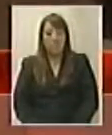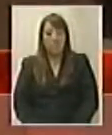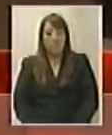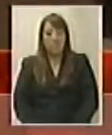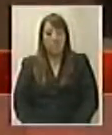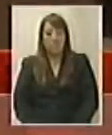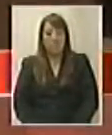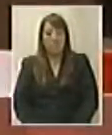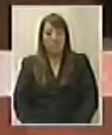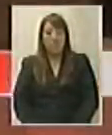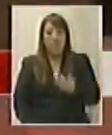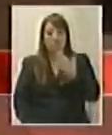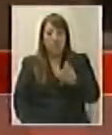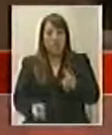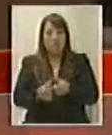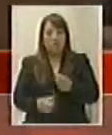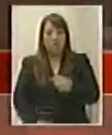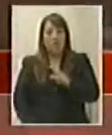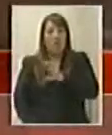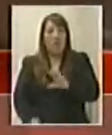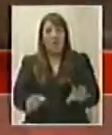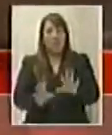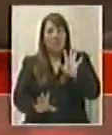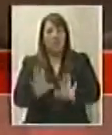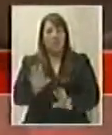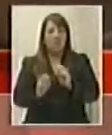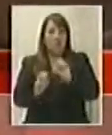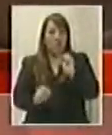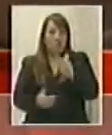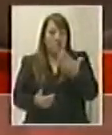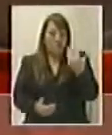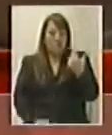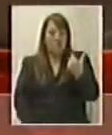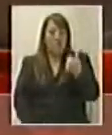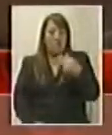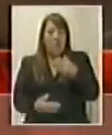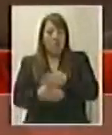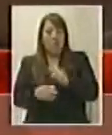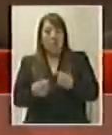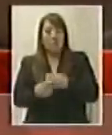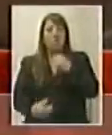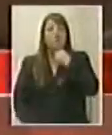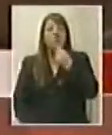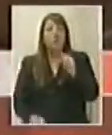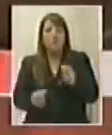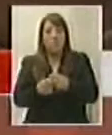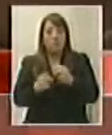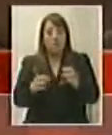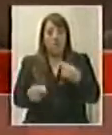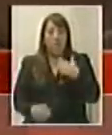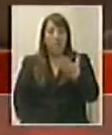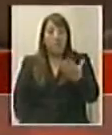Hace 15 días y un poco más, señor presidente, a través de la Junta de Voceros, se